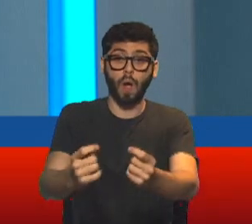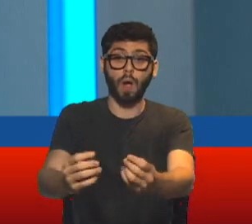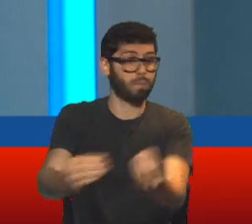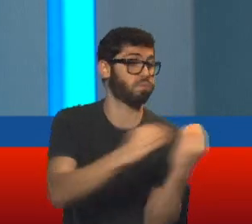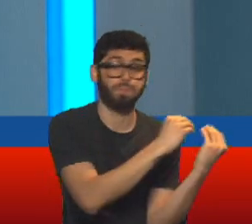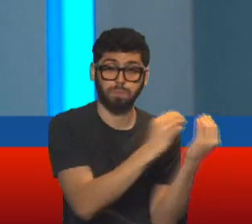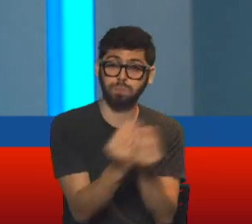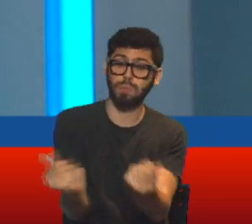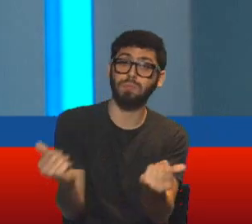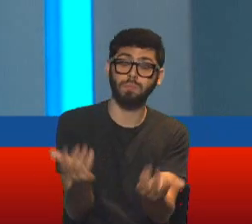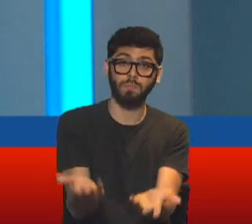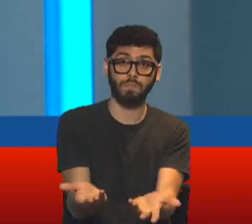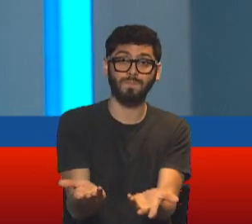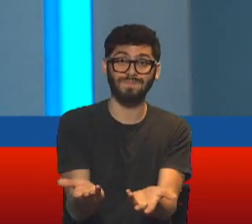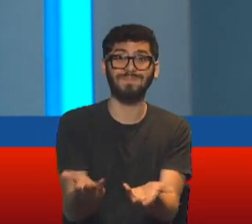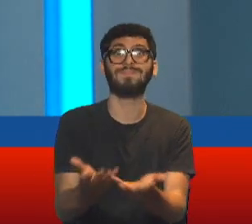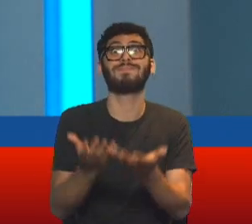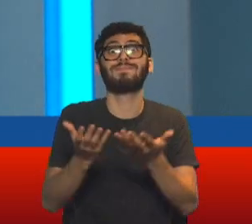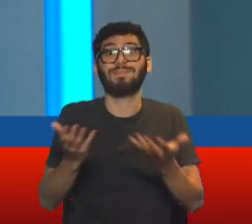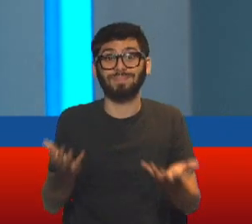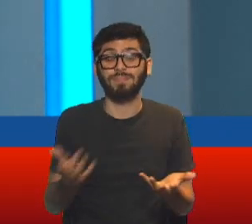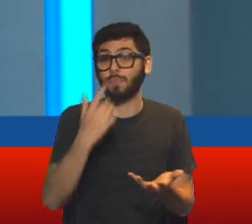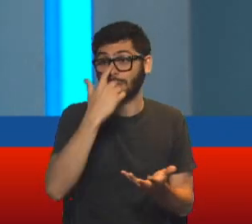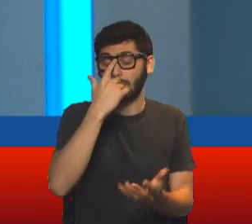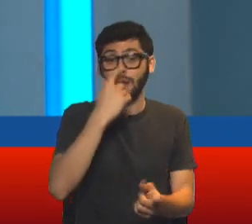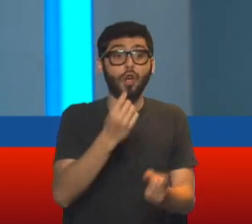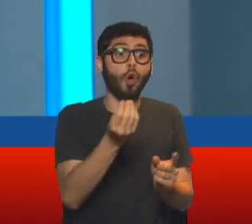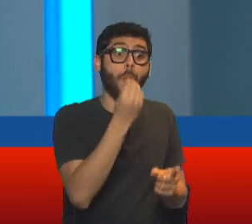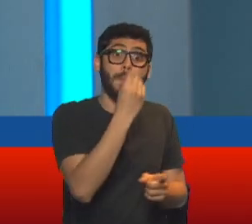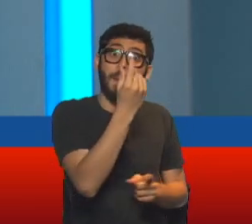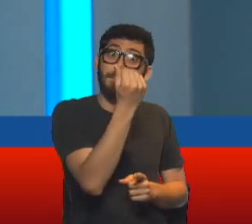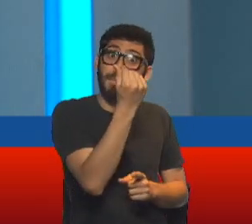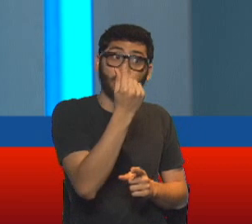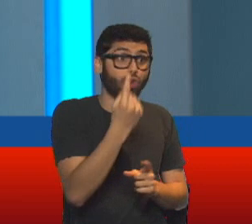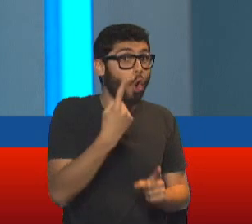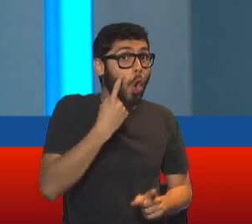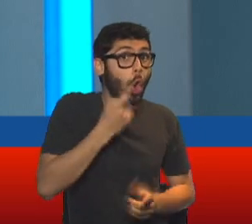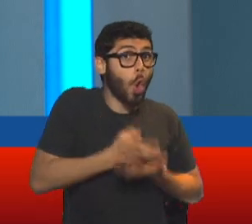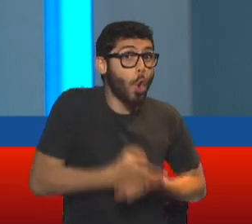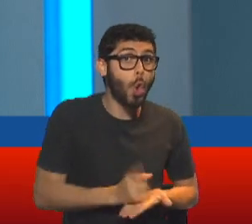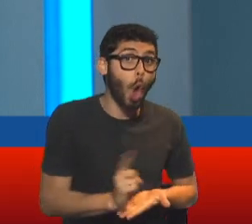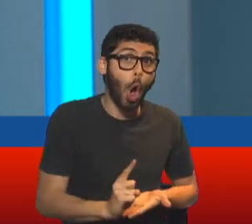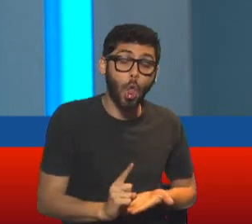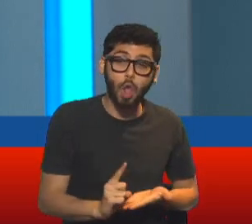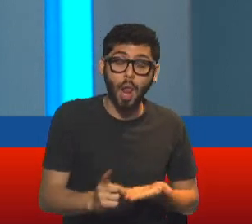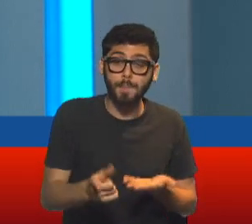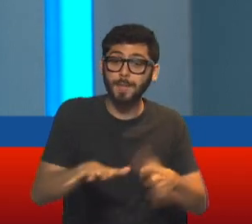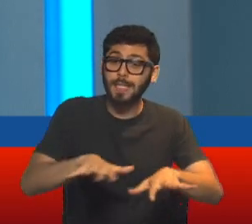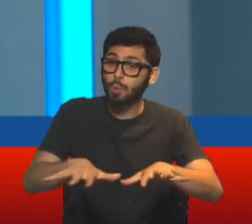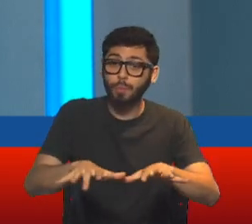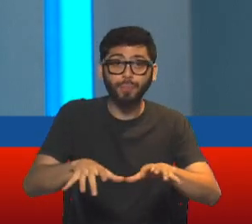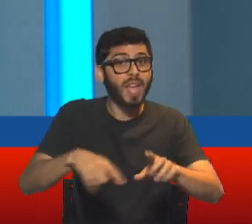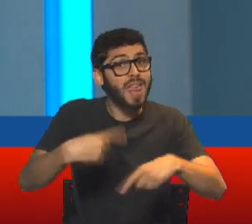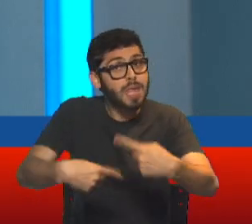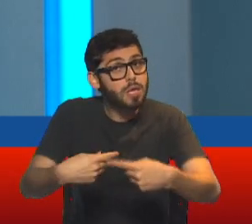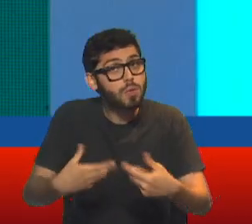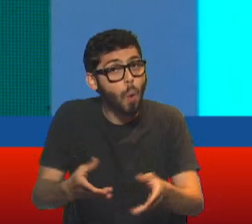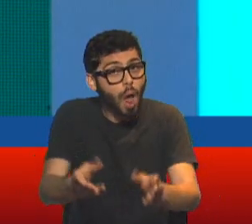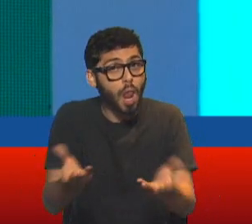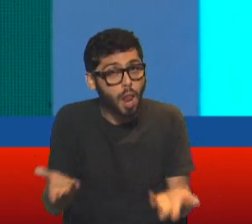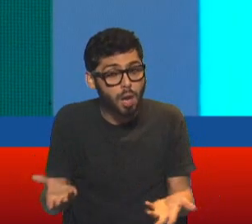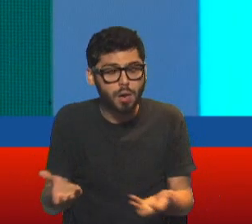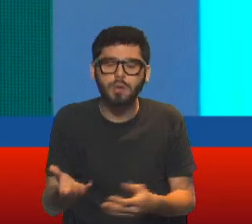con su función? No, está claro que la excusa que brindó hoy es una excusa pueril. Tenía otro trabajo justo. Claro, es como tengo que sacar al perro, más o menos. No